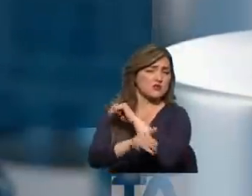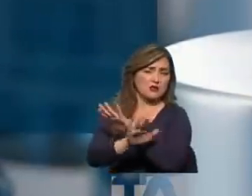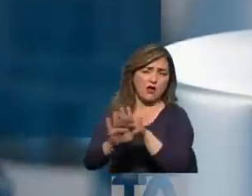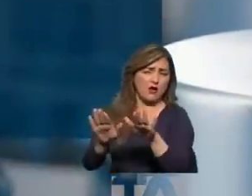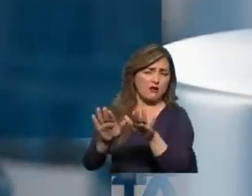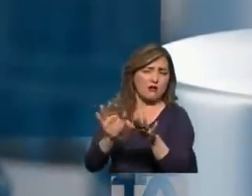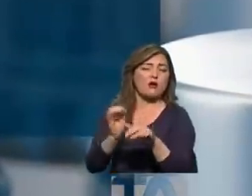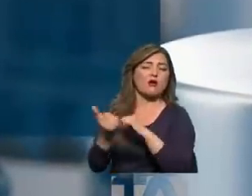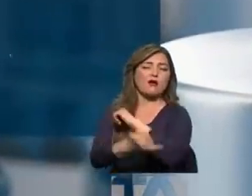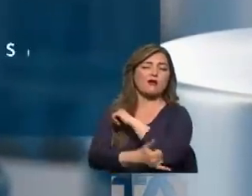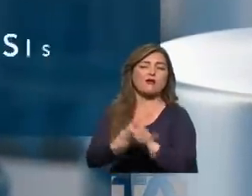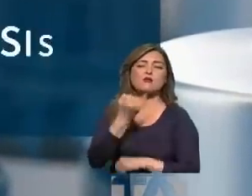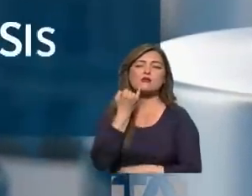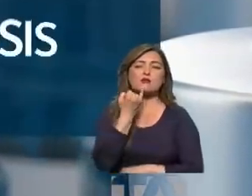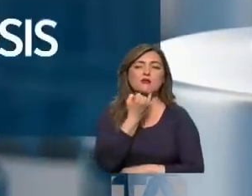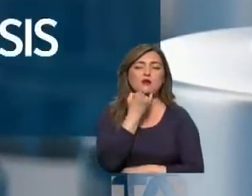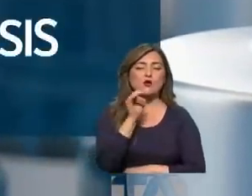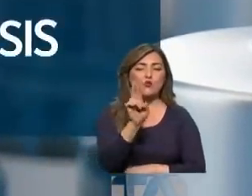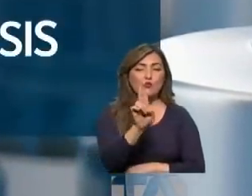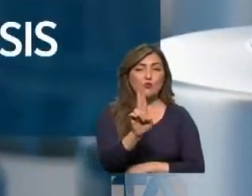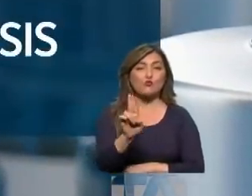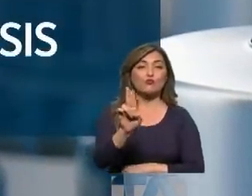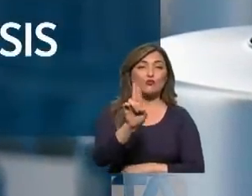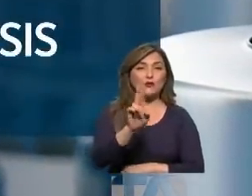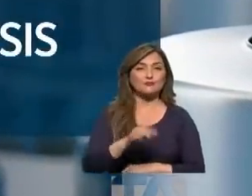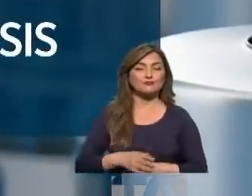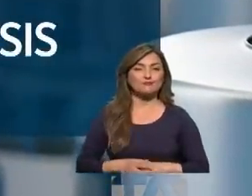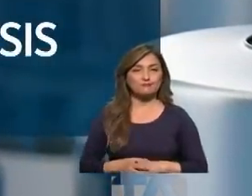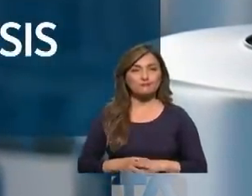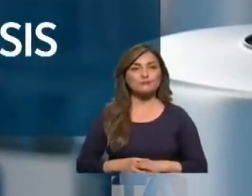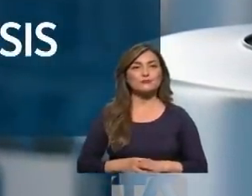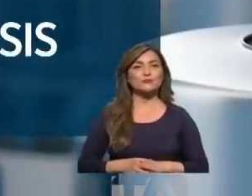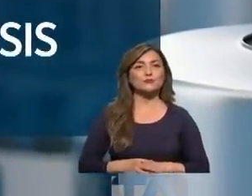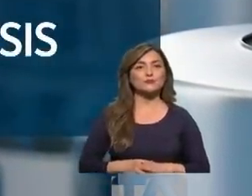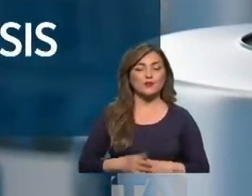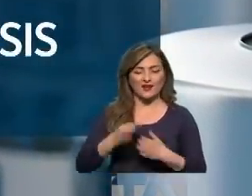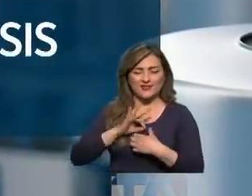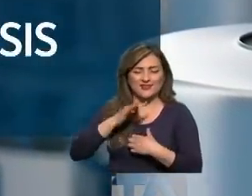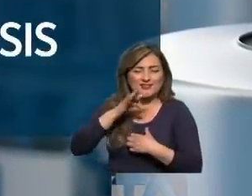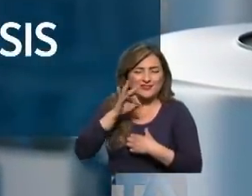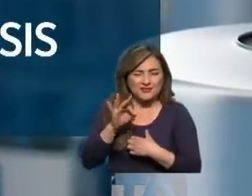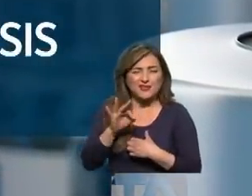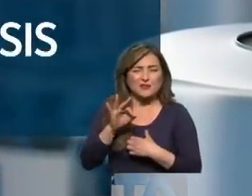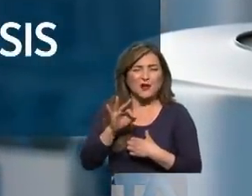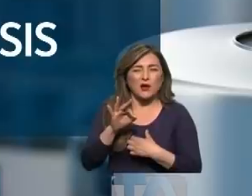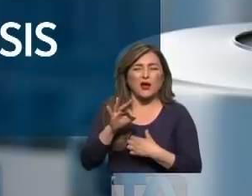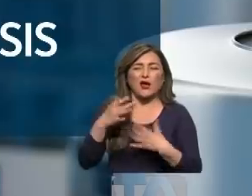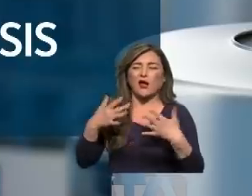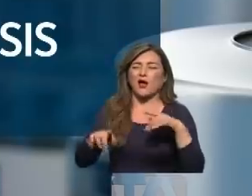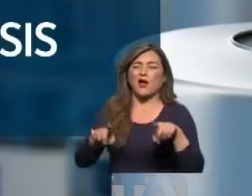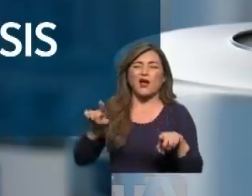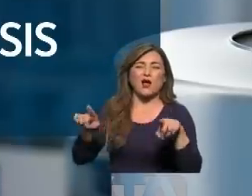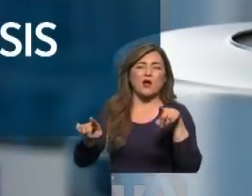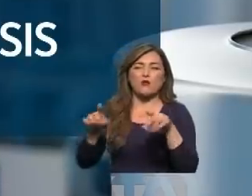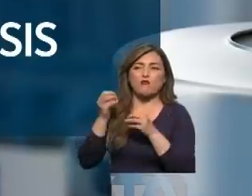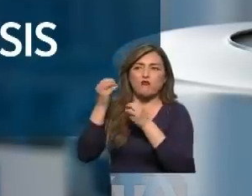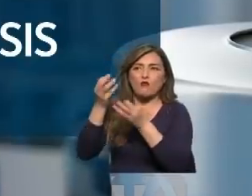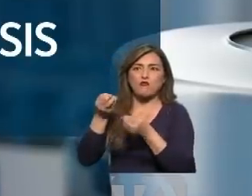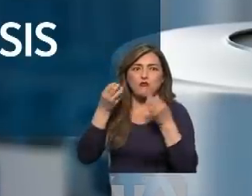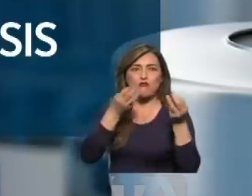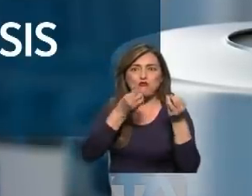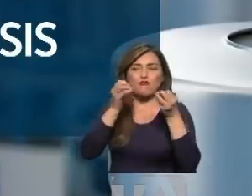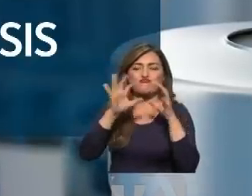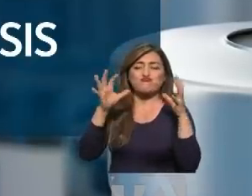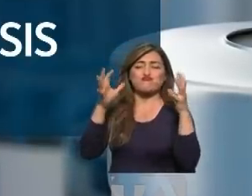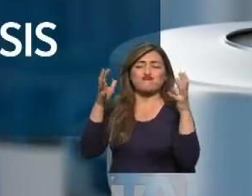es Israel o Uruguay. Como ustedes saben, la pandemia de COVID-19 hay mucha información que aparece básicamente en tiempo real. Una de esas